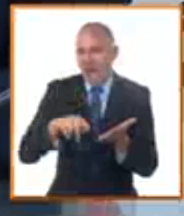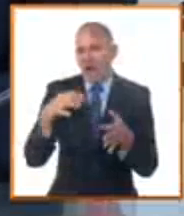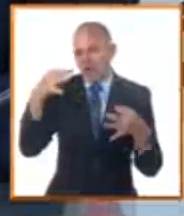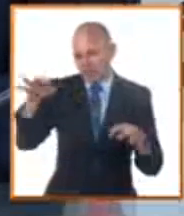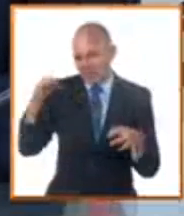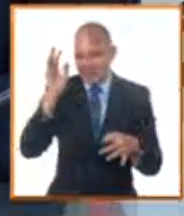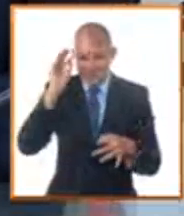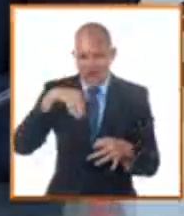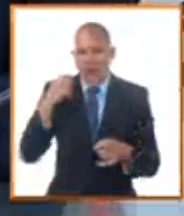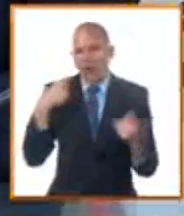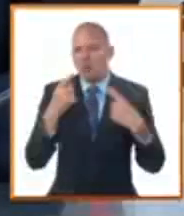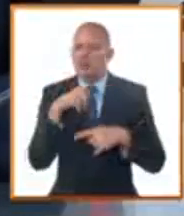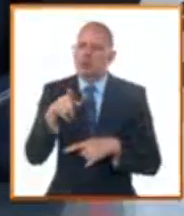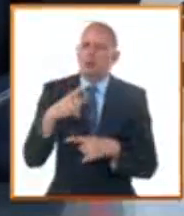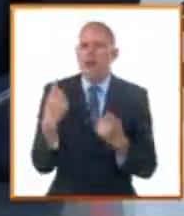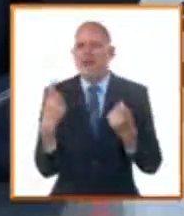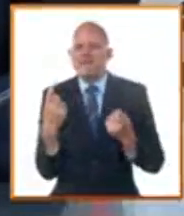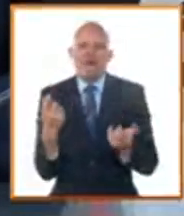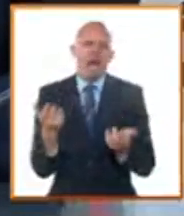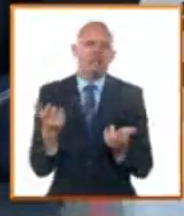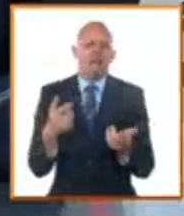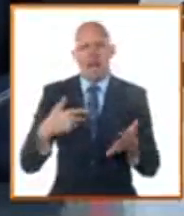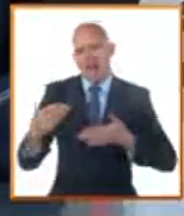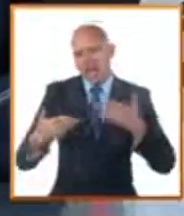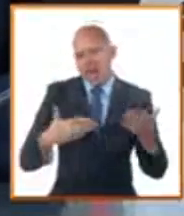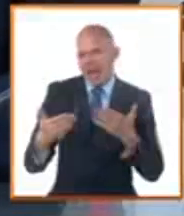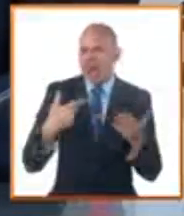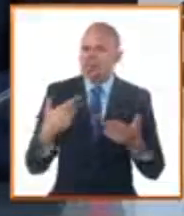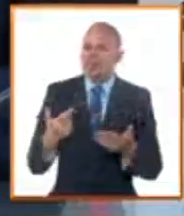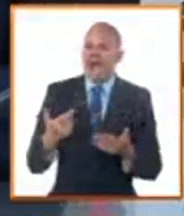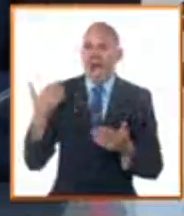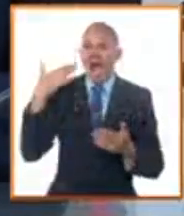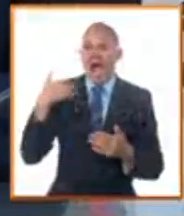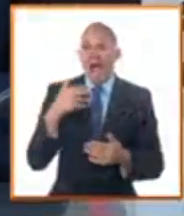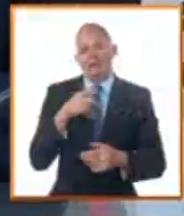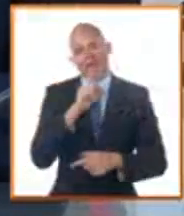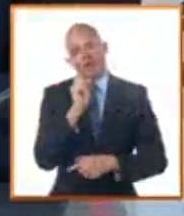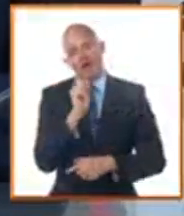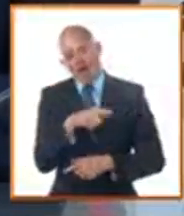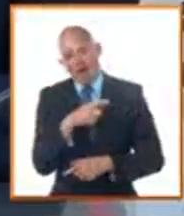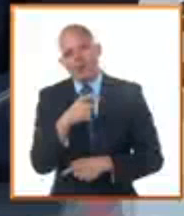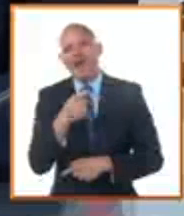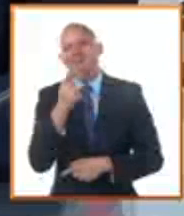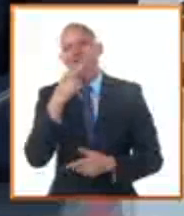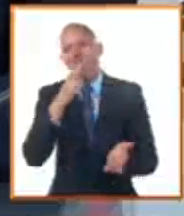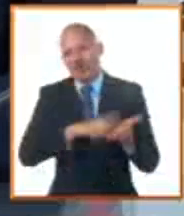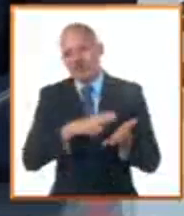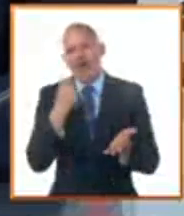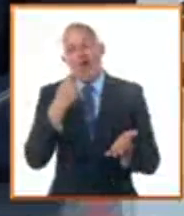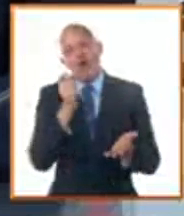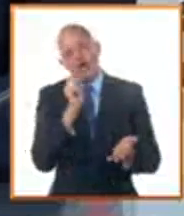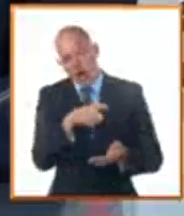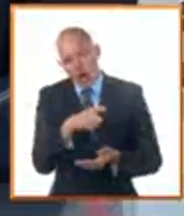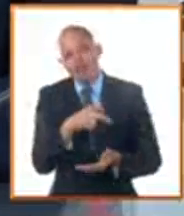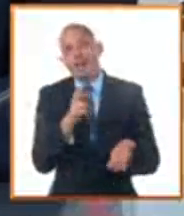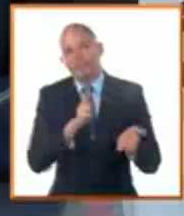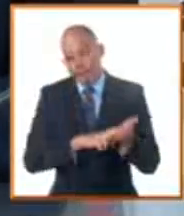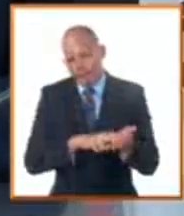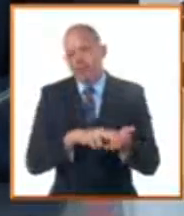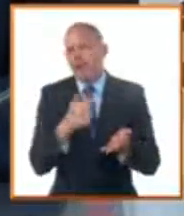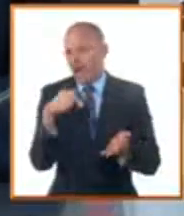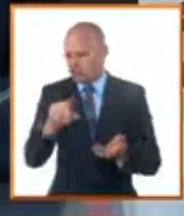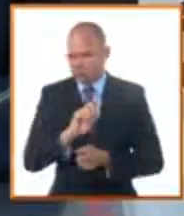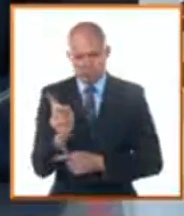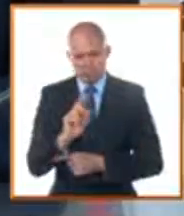con un sello, hoy el 75% ya dan la posibilidad de hacerlo de manera electrónica. Una tarea